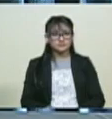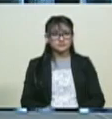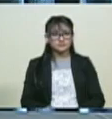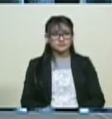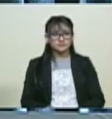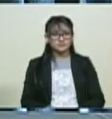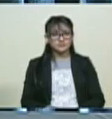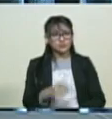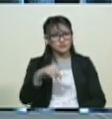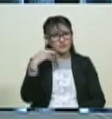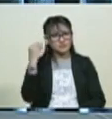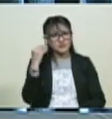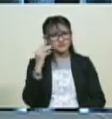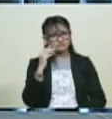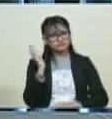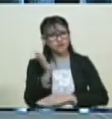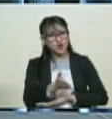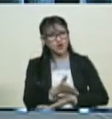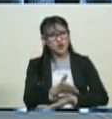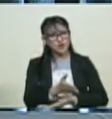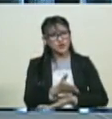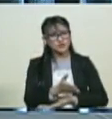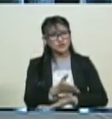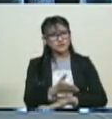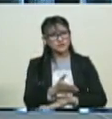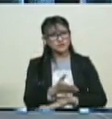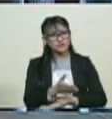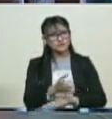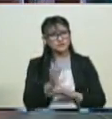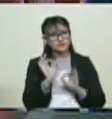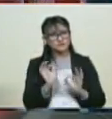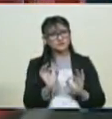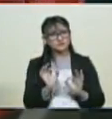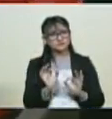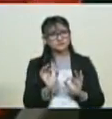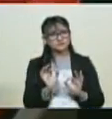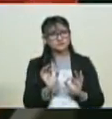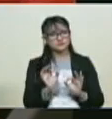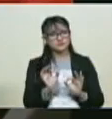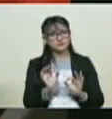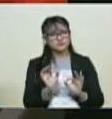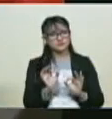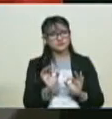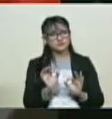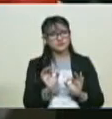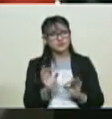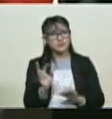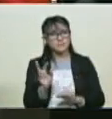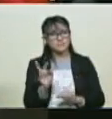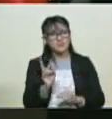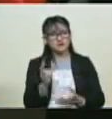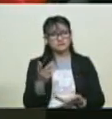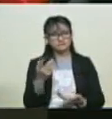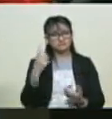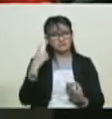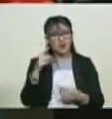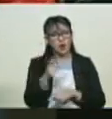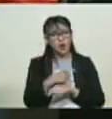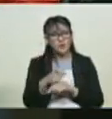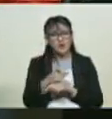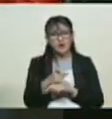que pretenden quienes sanciona de amenazas y declaran de manera permanente que nuestro país se rinda al gobierno